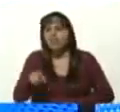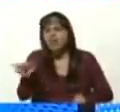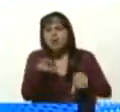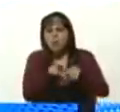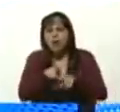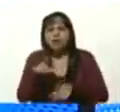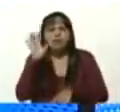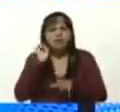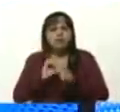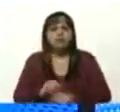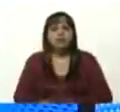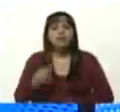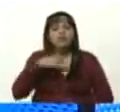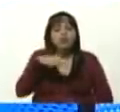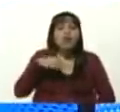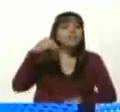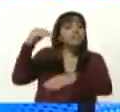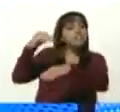Guerra avisada